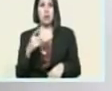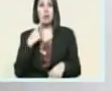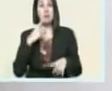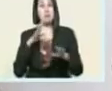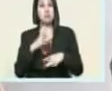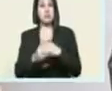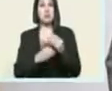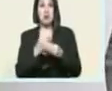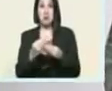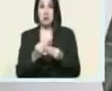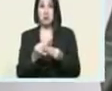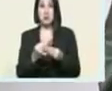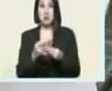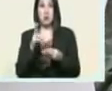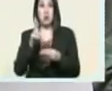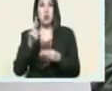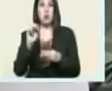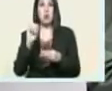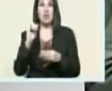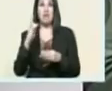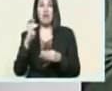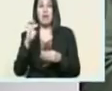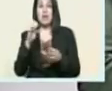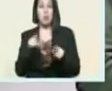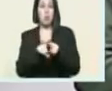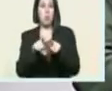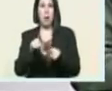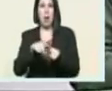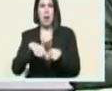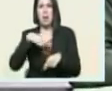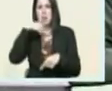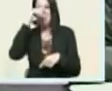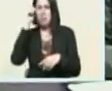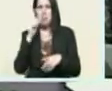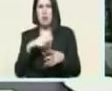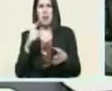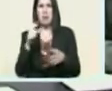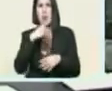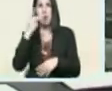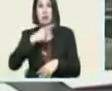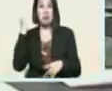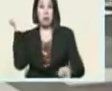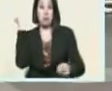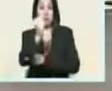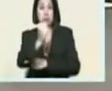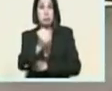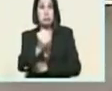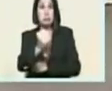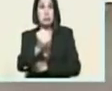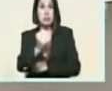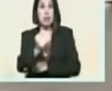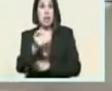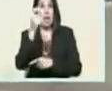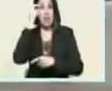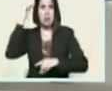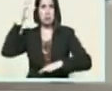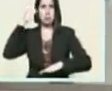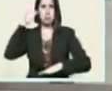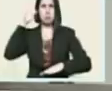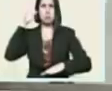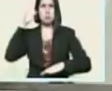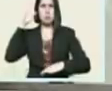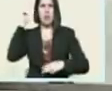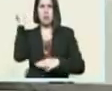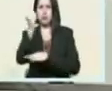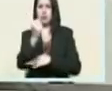si se lo hizo a Uribe, que era su padre político, si le metió una puñalada a Uribe, el día que se juramentó